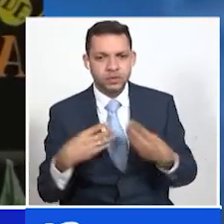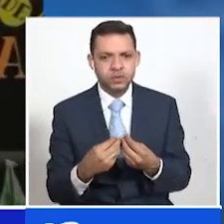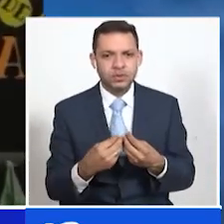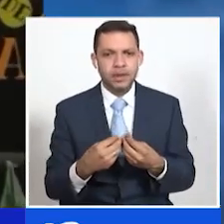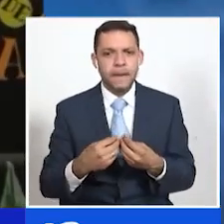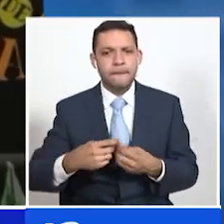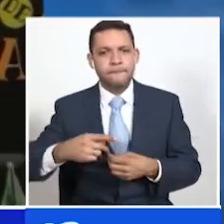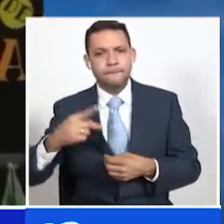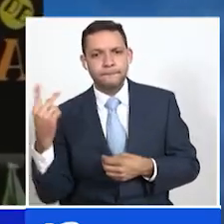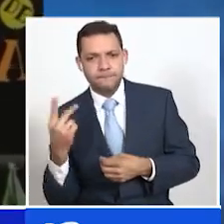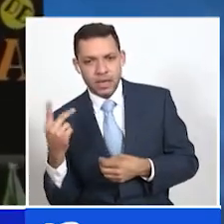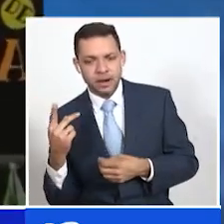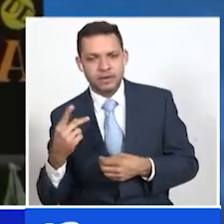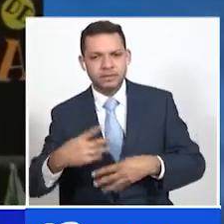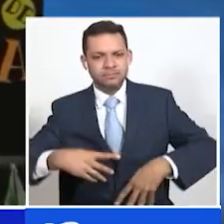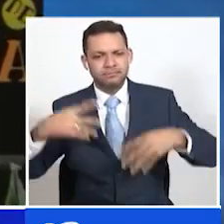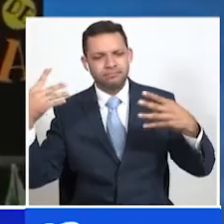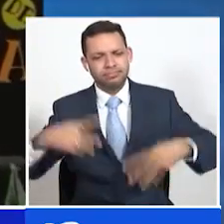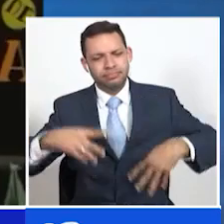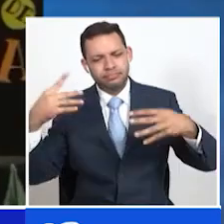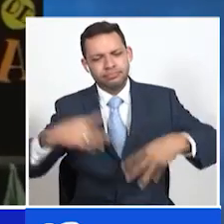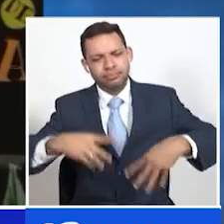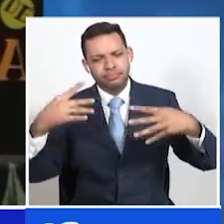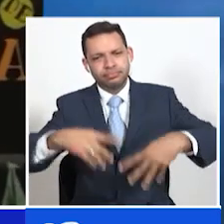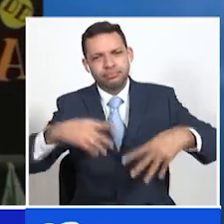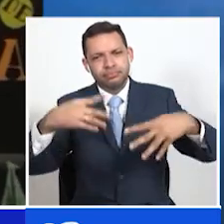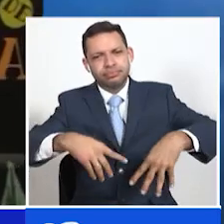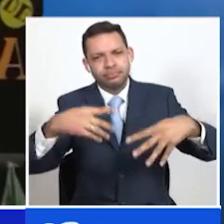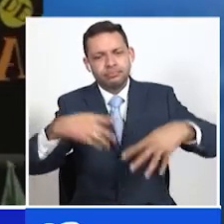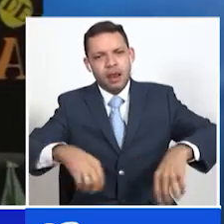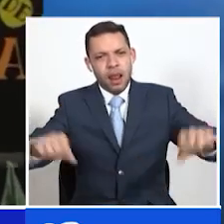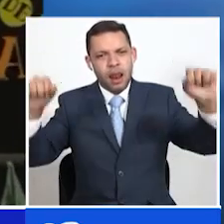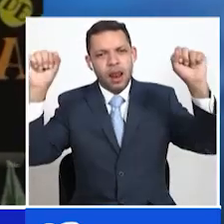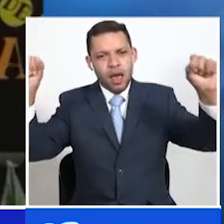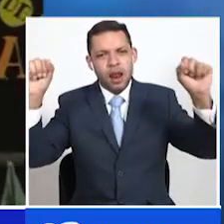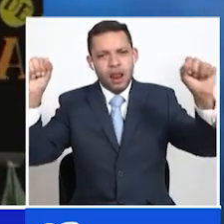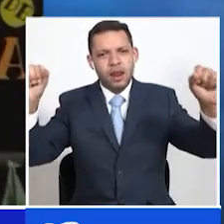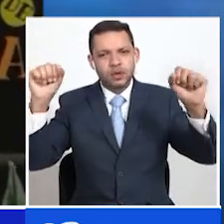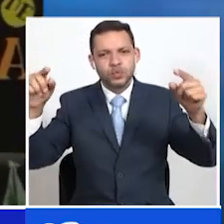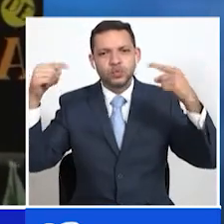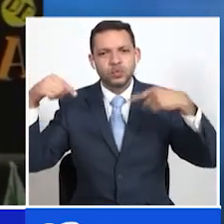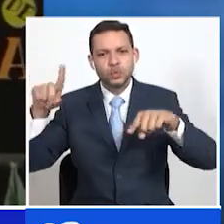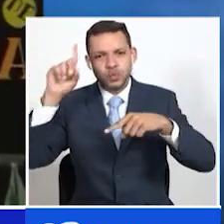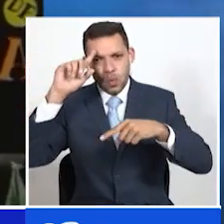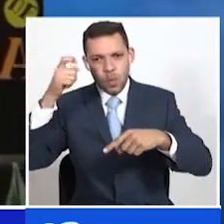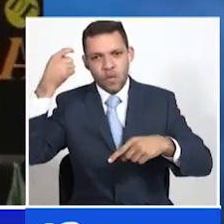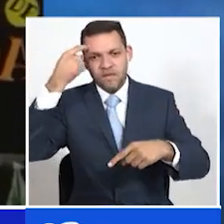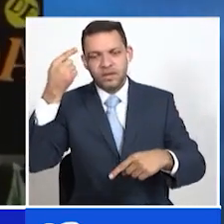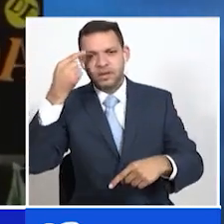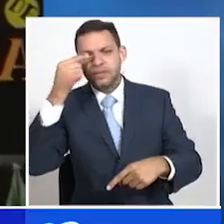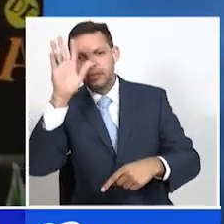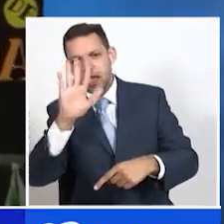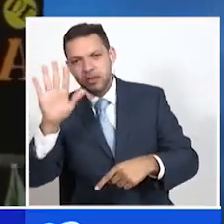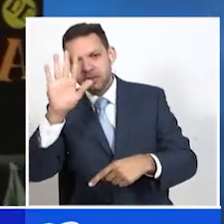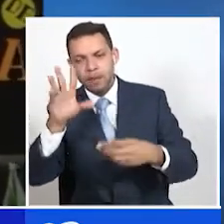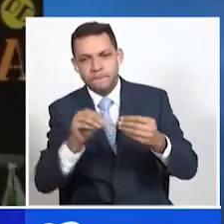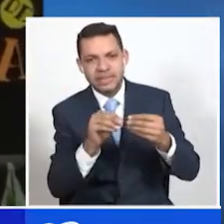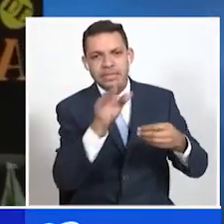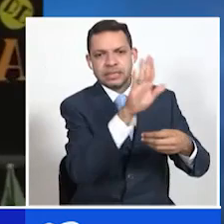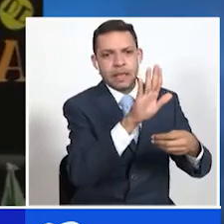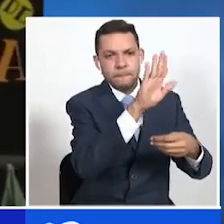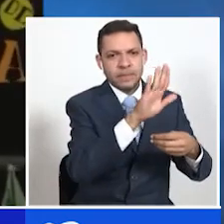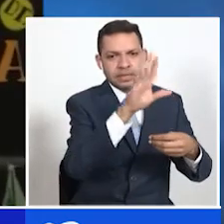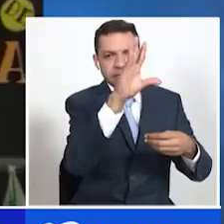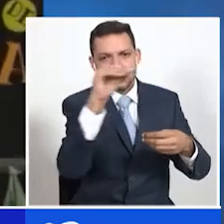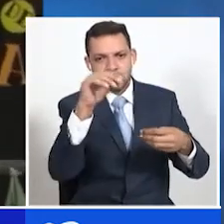se manifestaron por las calles del municipio de Armenia reclamándole a los diferentes gobiernos, tanto nacional, departamental como